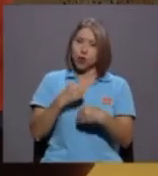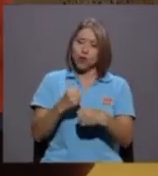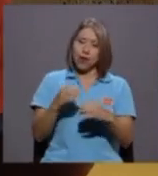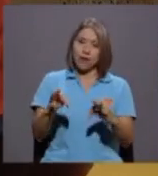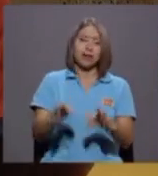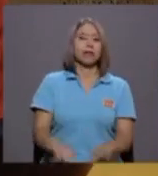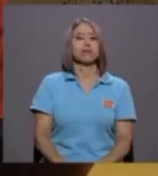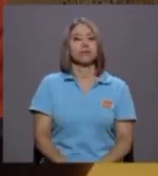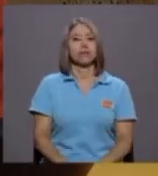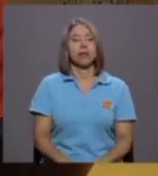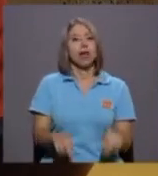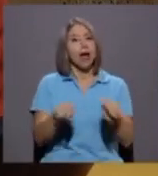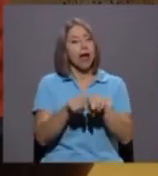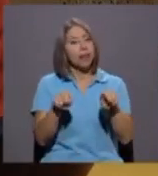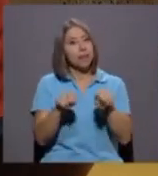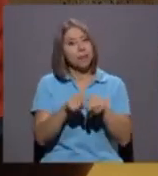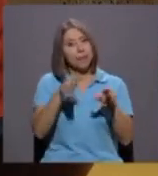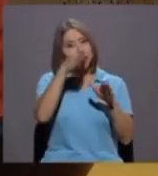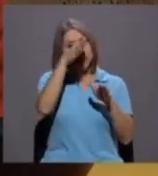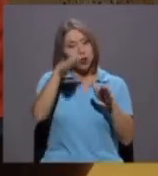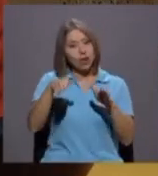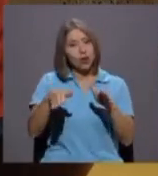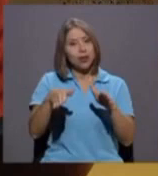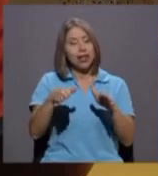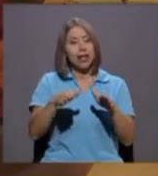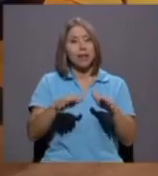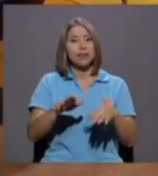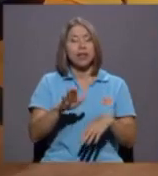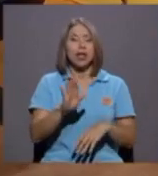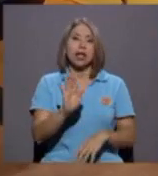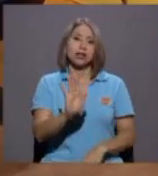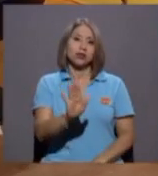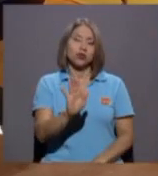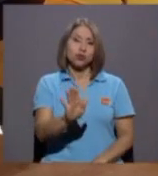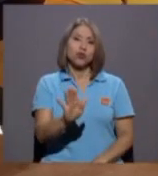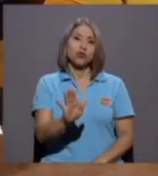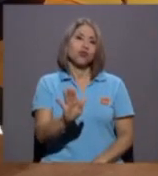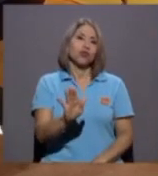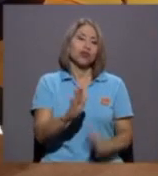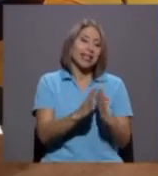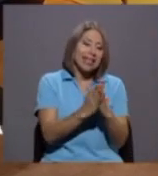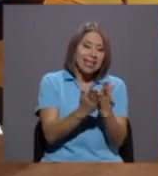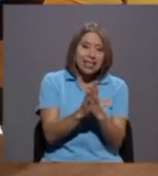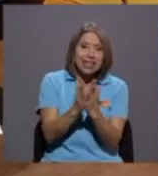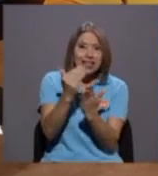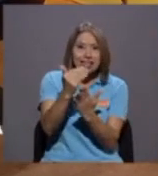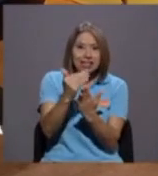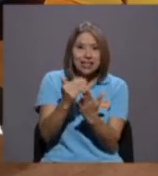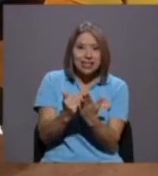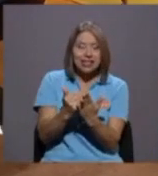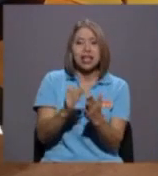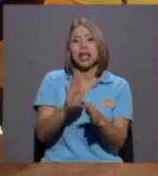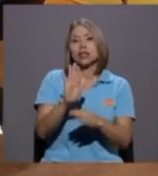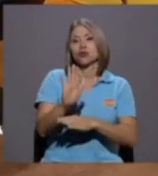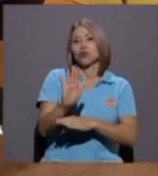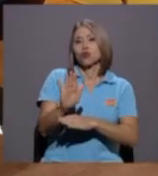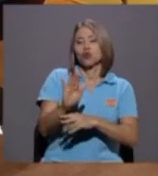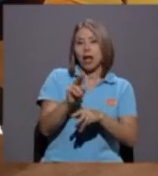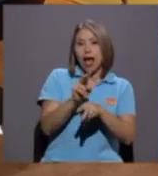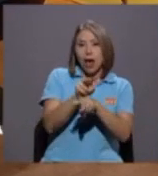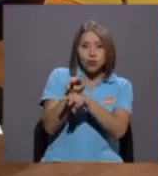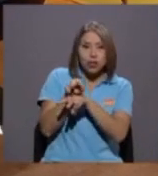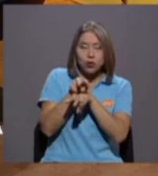Además de eso, la Contraloría, en sus, digamos, índices, en sus auditorías,